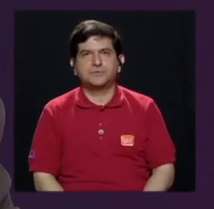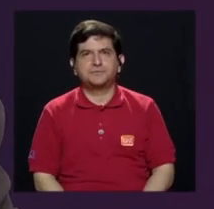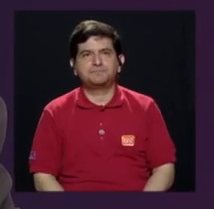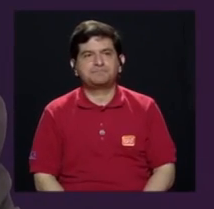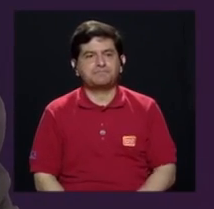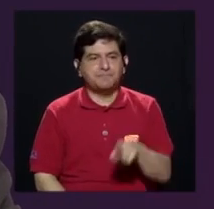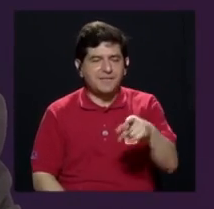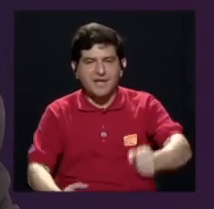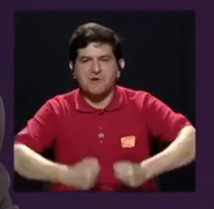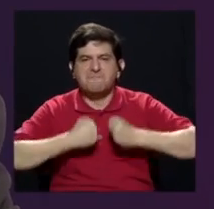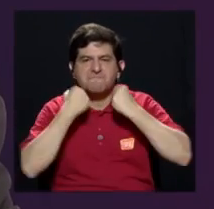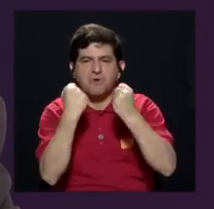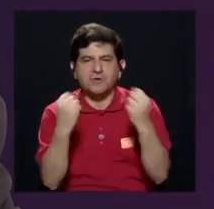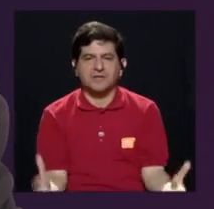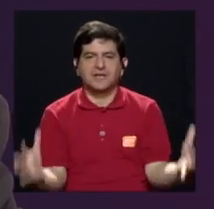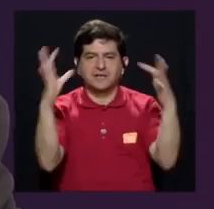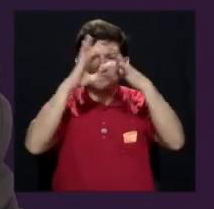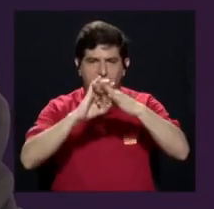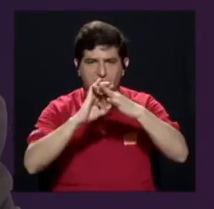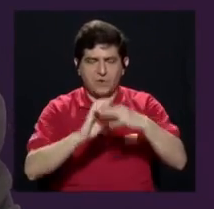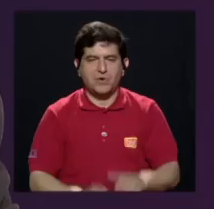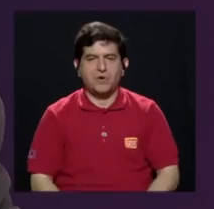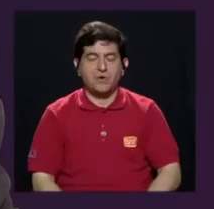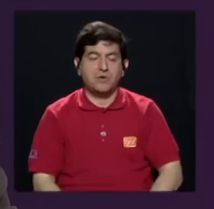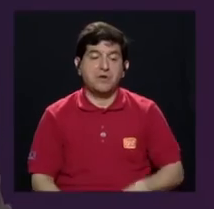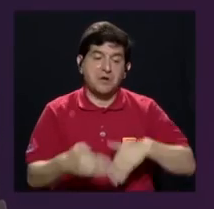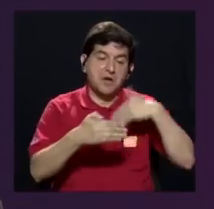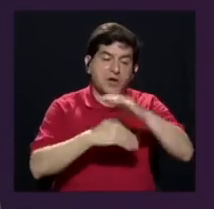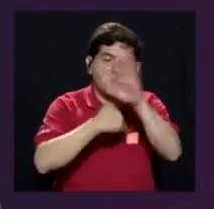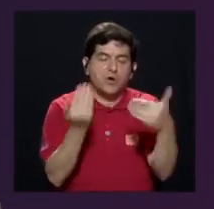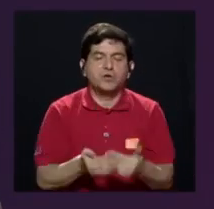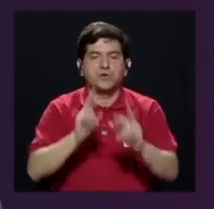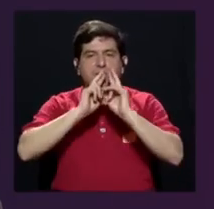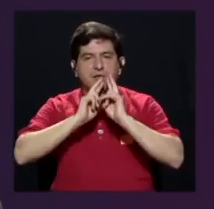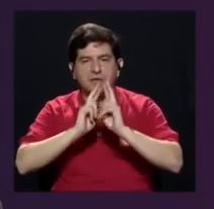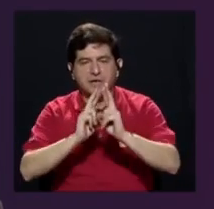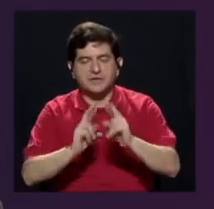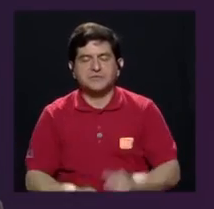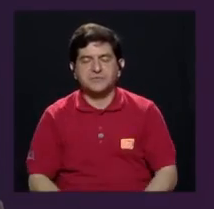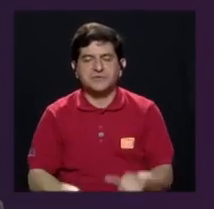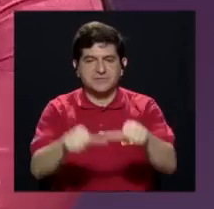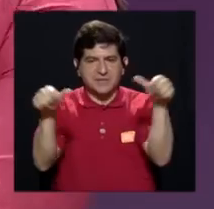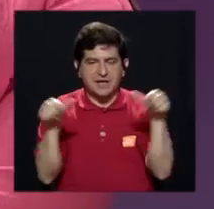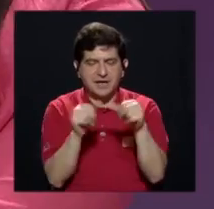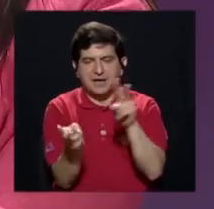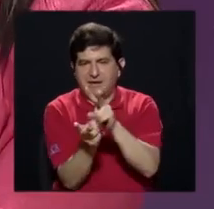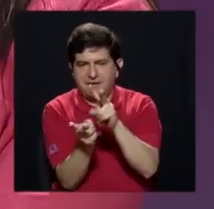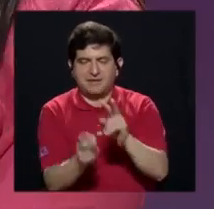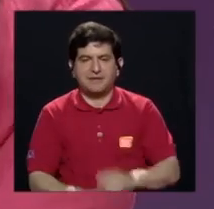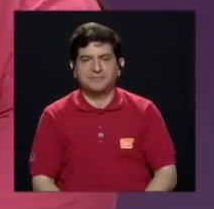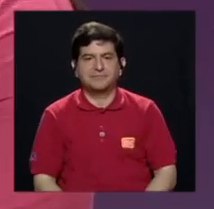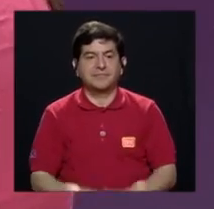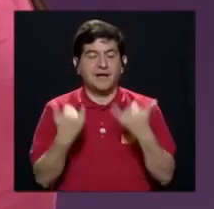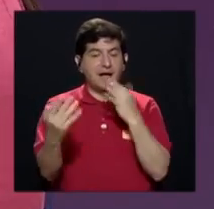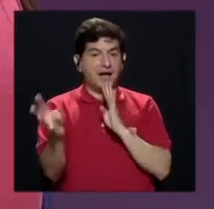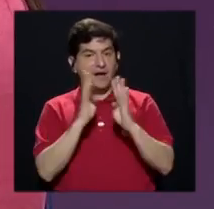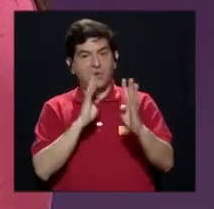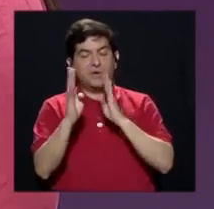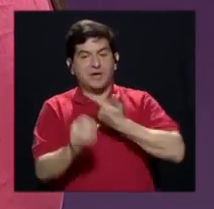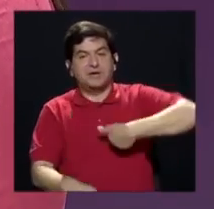a fortalecer el vínculo y de manera secundaria toda la respuesta sexual ok entonces hablemos ahora